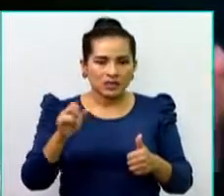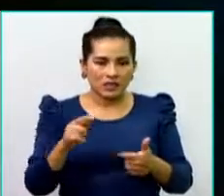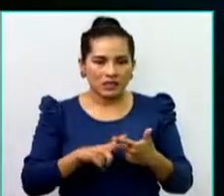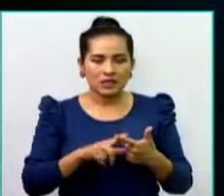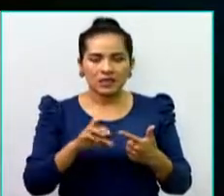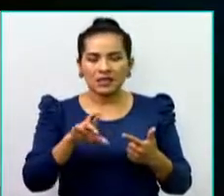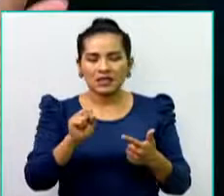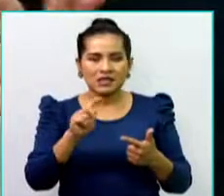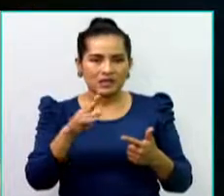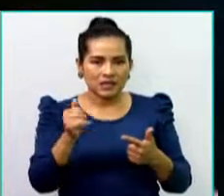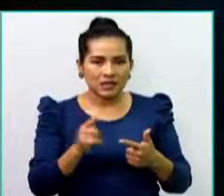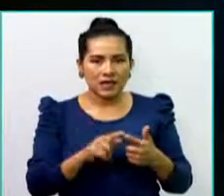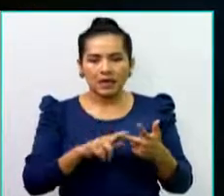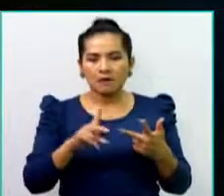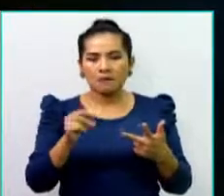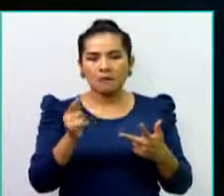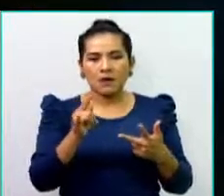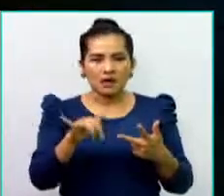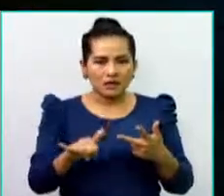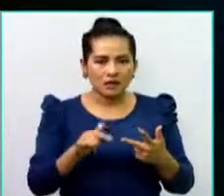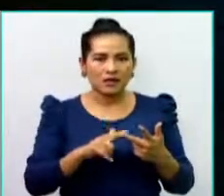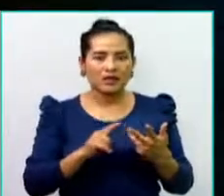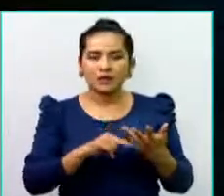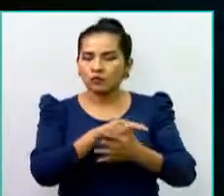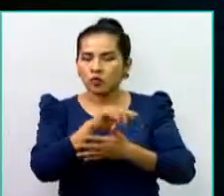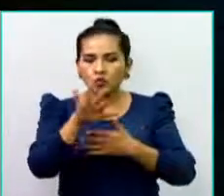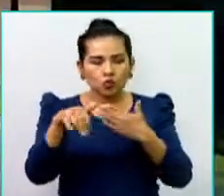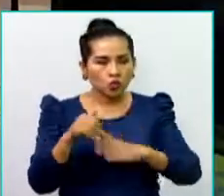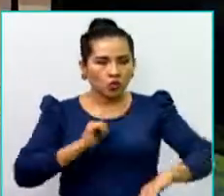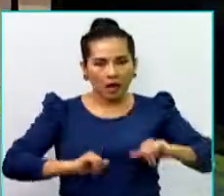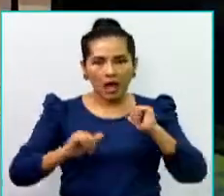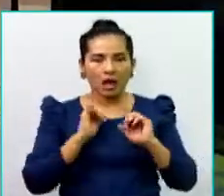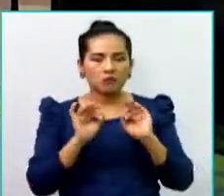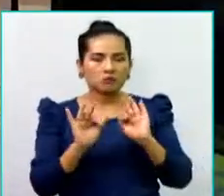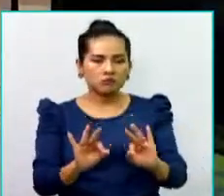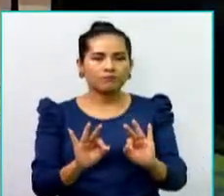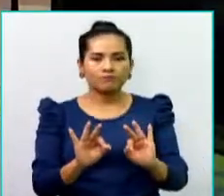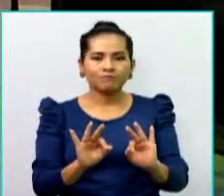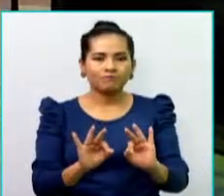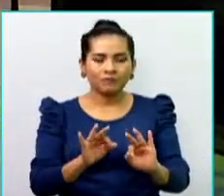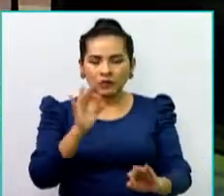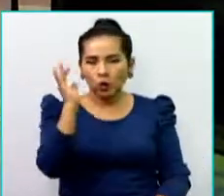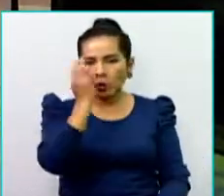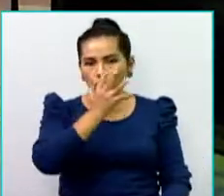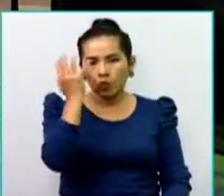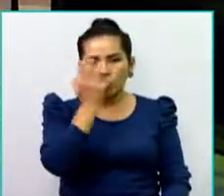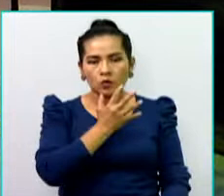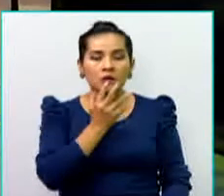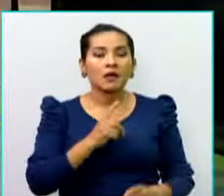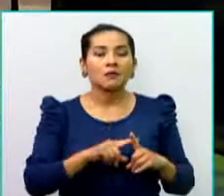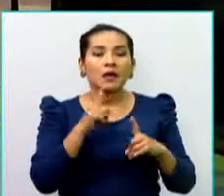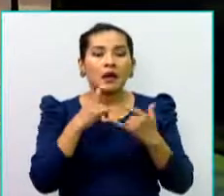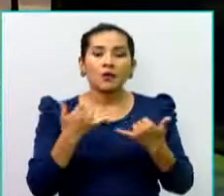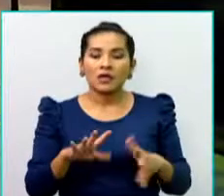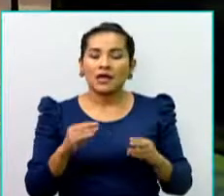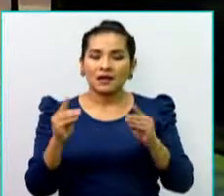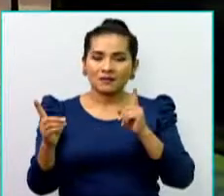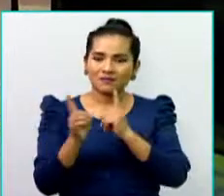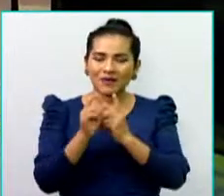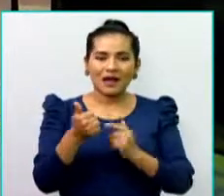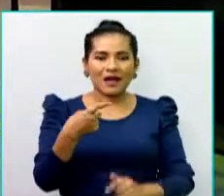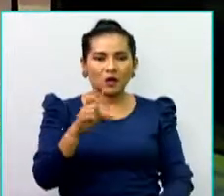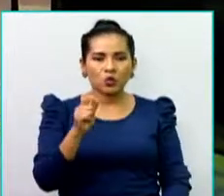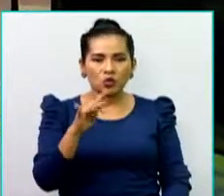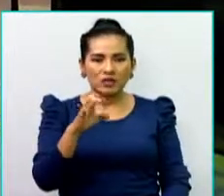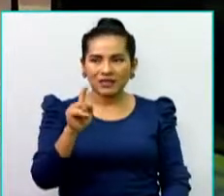Cristian Mercado, como Patti García. Realmente increíble. Él pudo conversar con nosotros y nos ha comentado sobre Claro, Agustín.